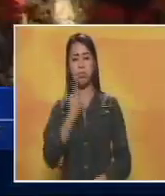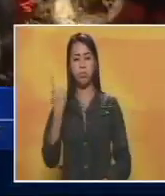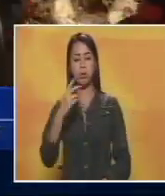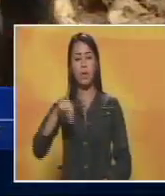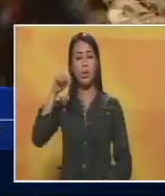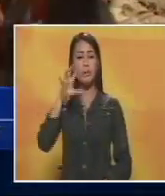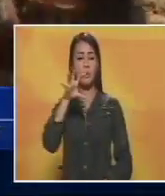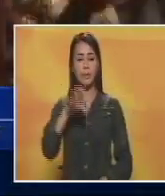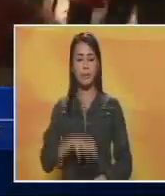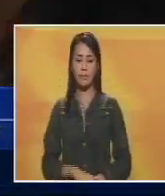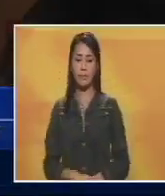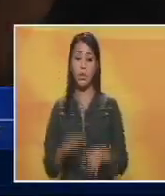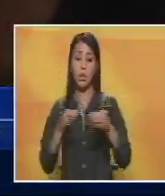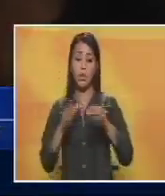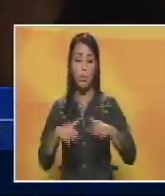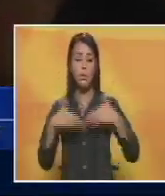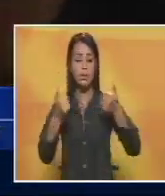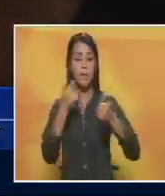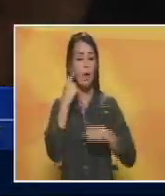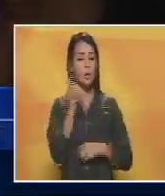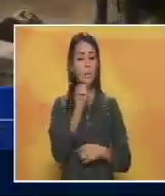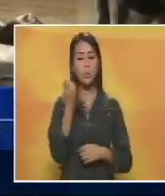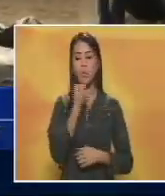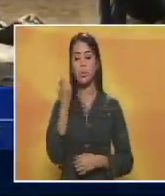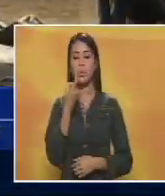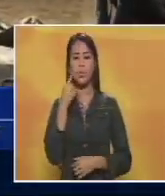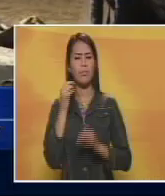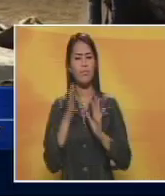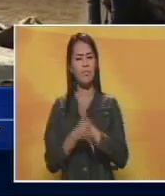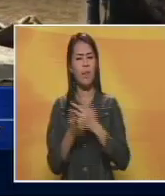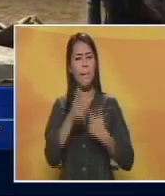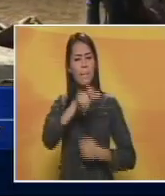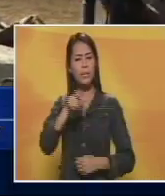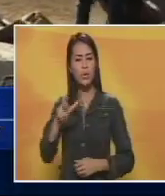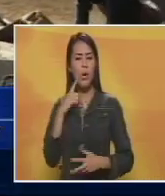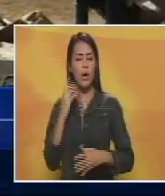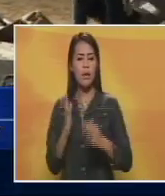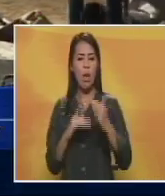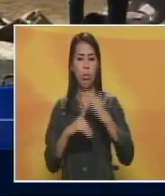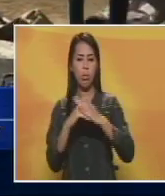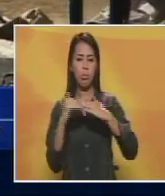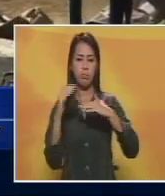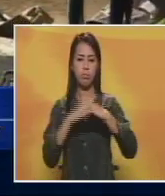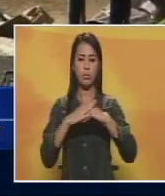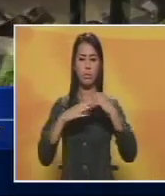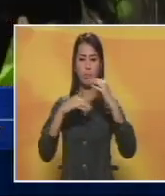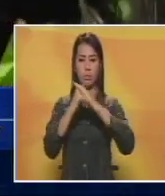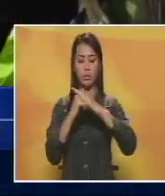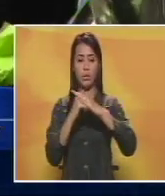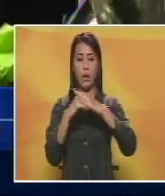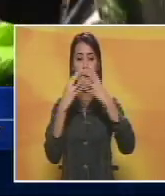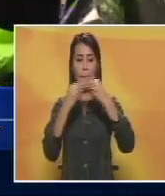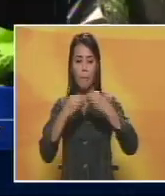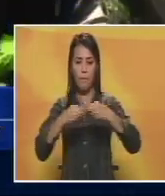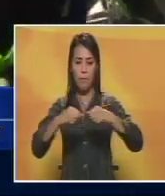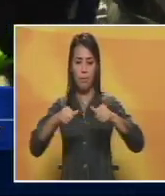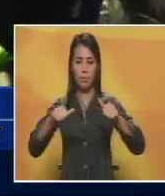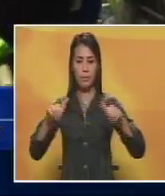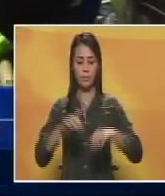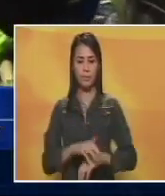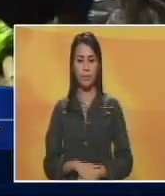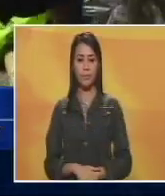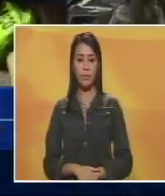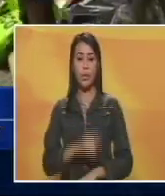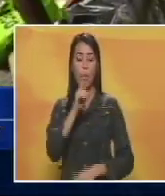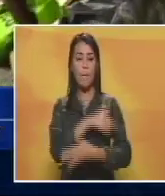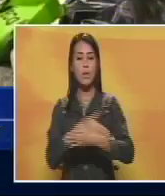del país. Los equipos de rescate siguen en la búsqueda de decenas de personas atrapadas en una mina sepultada por un deslizamiento de tierra. Más